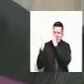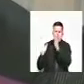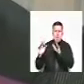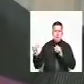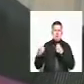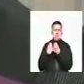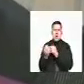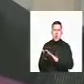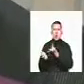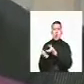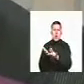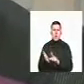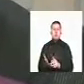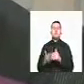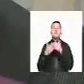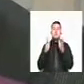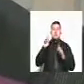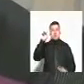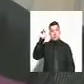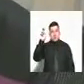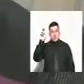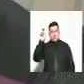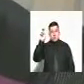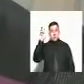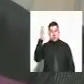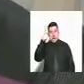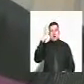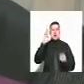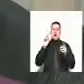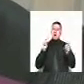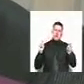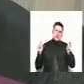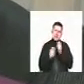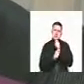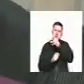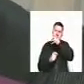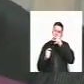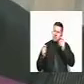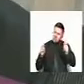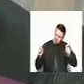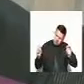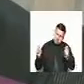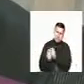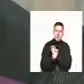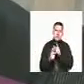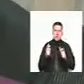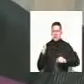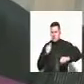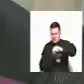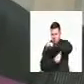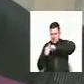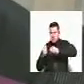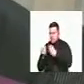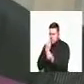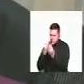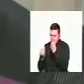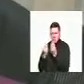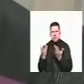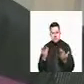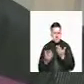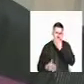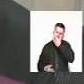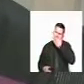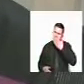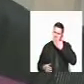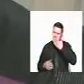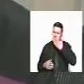choque, cierro comillas, abro comillas. Todo el esfuerzo de transformación del campo tiene que llevar a una mayor producción de alimentos y a una